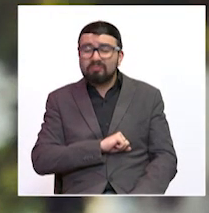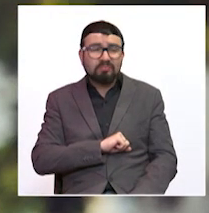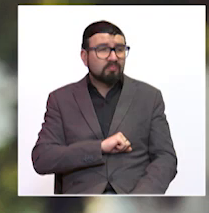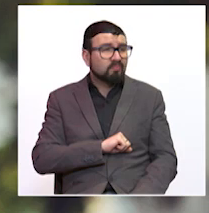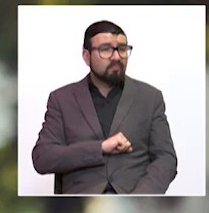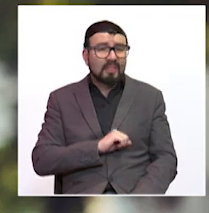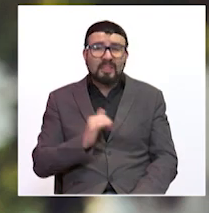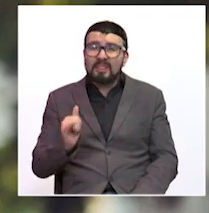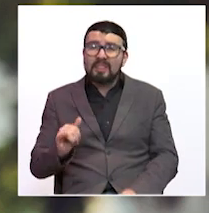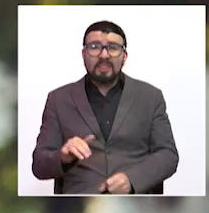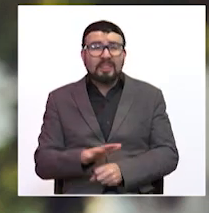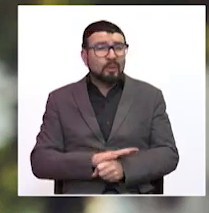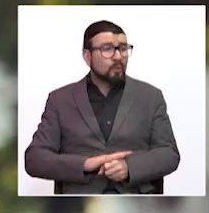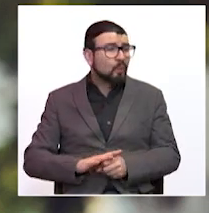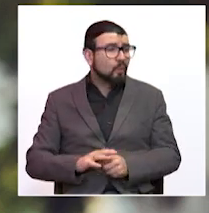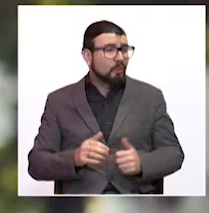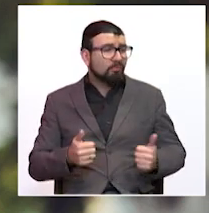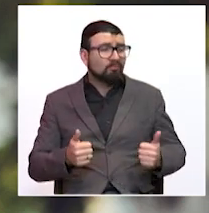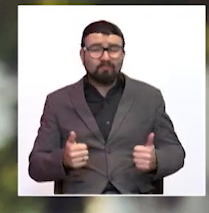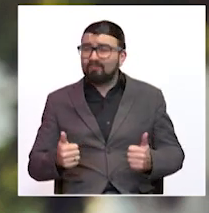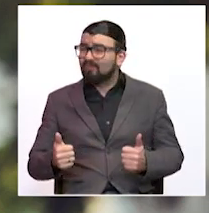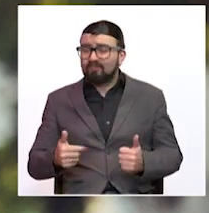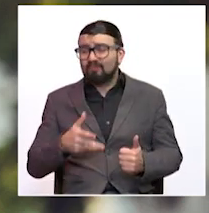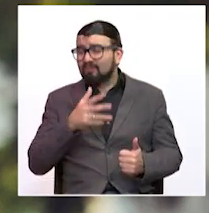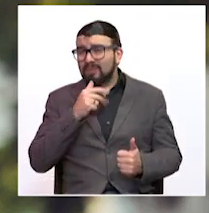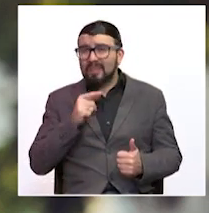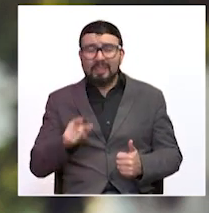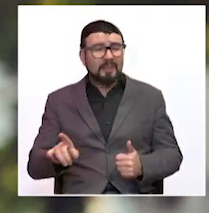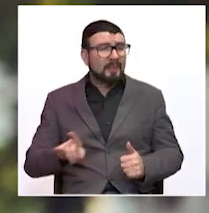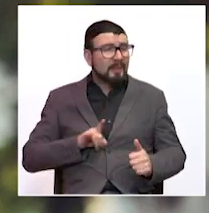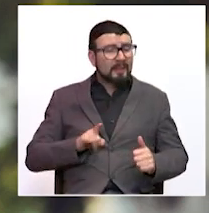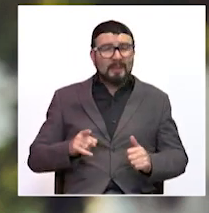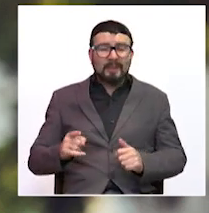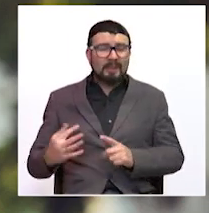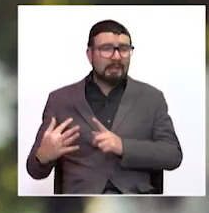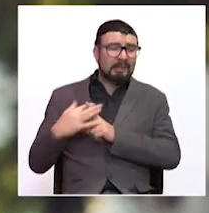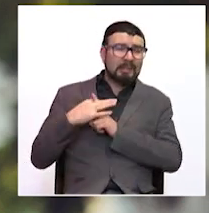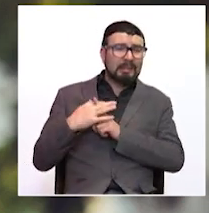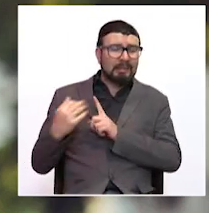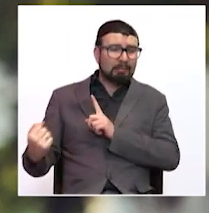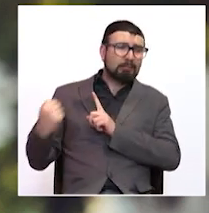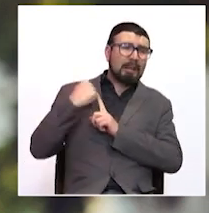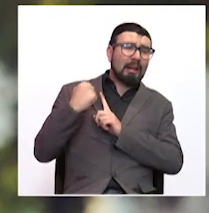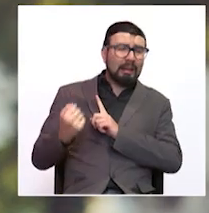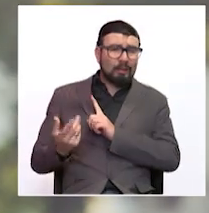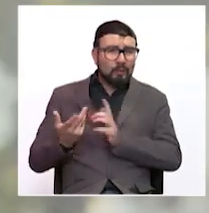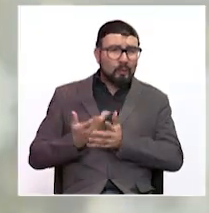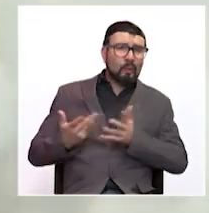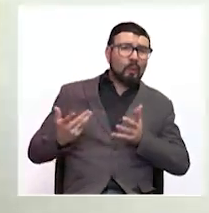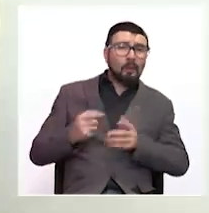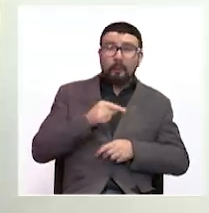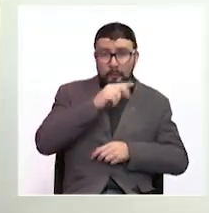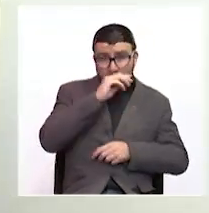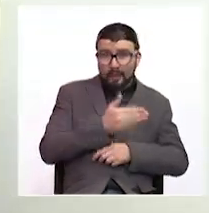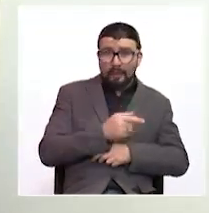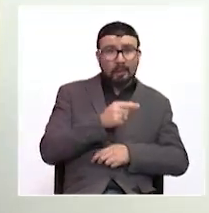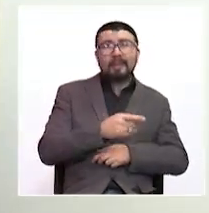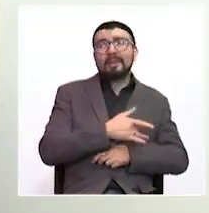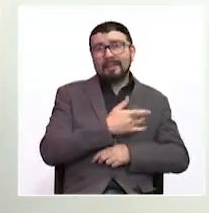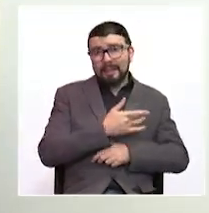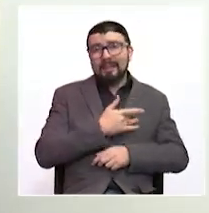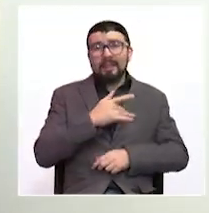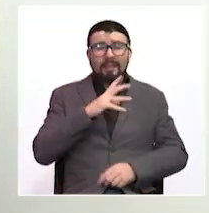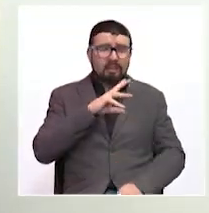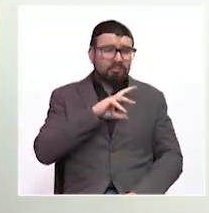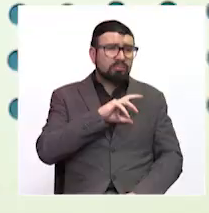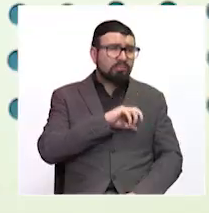no son amenas no son gratificantes o reciben malos tratos esa persona se siente mal todo